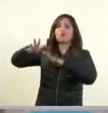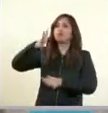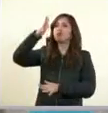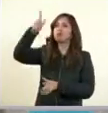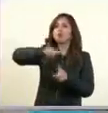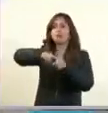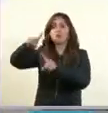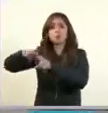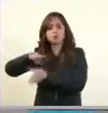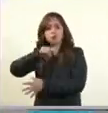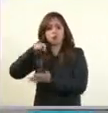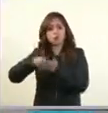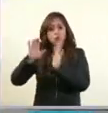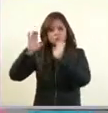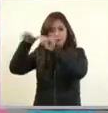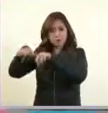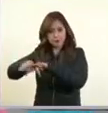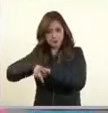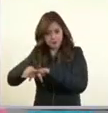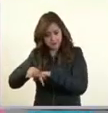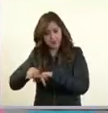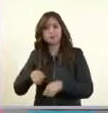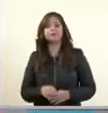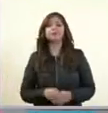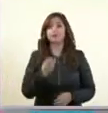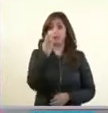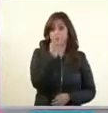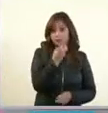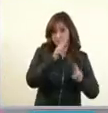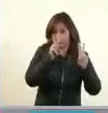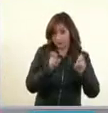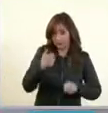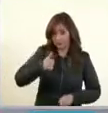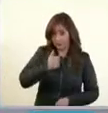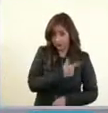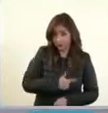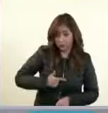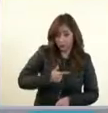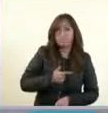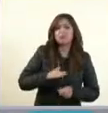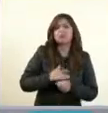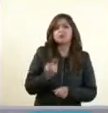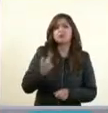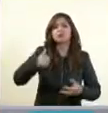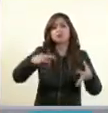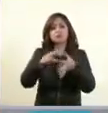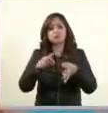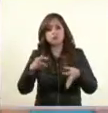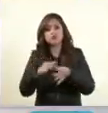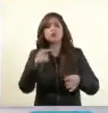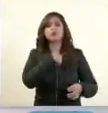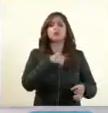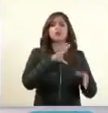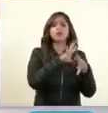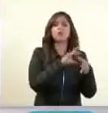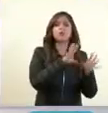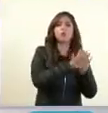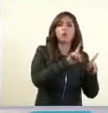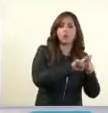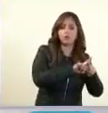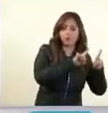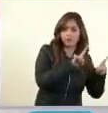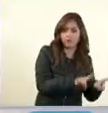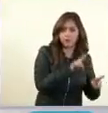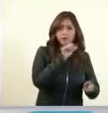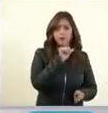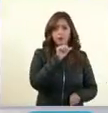ámbito laboral. Entonces me encanta este tema justamente porque me da pauta para poder hablar de esta diferencia entre